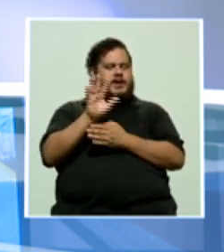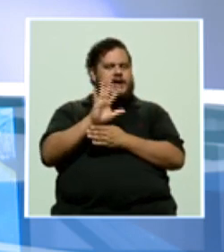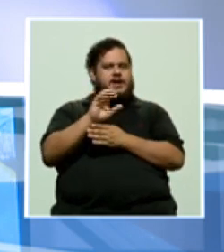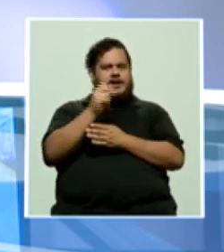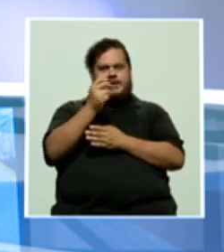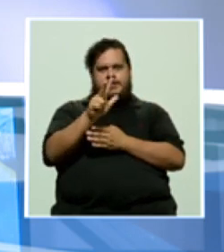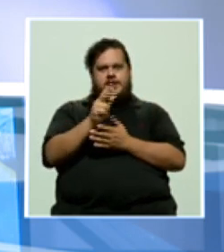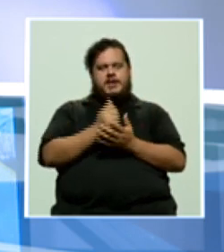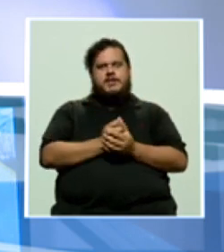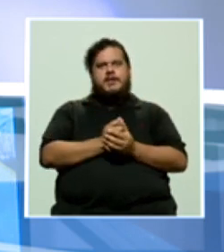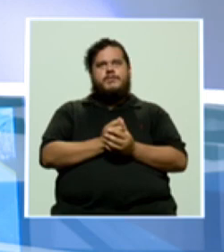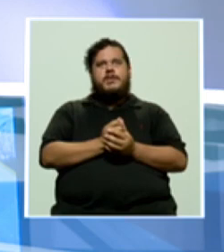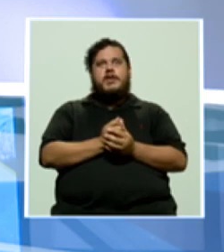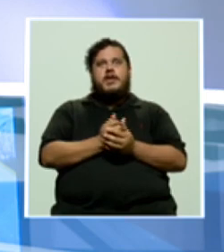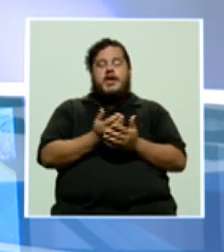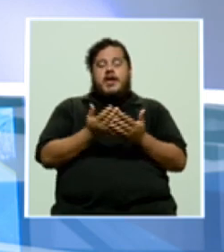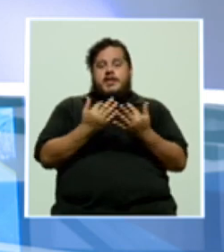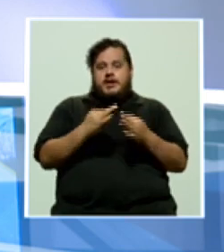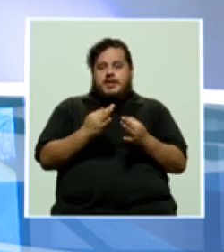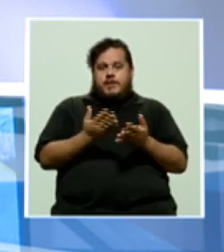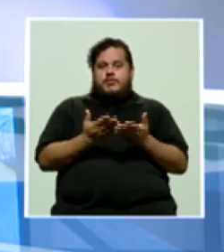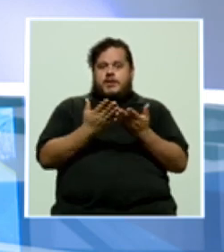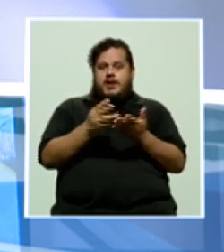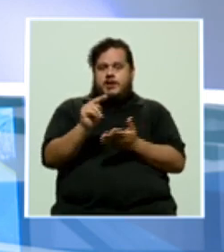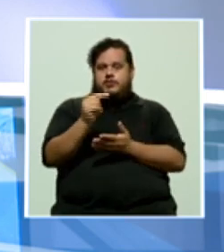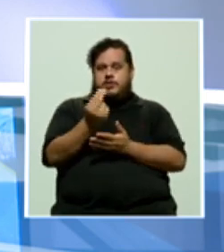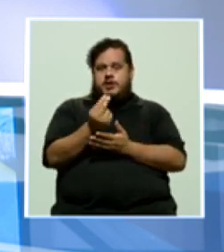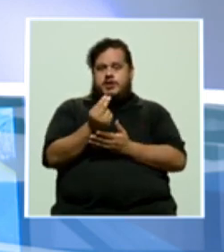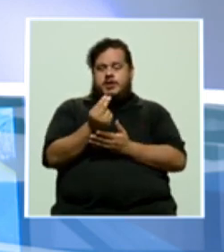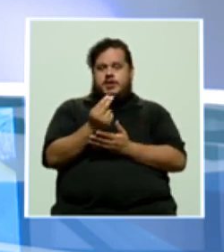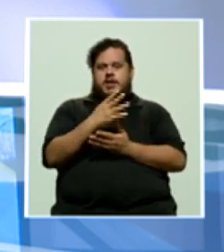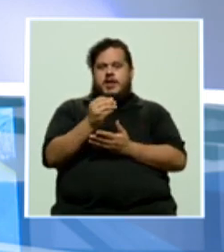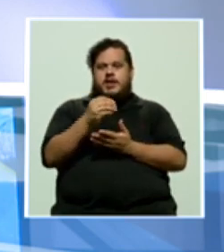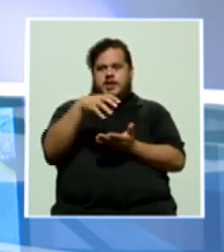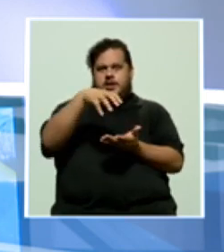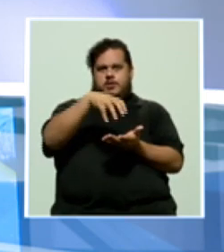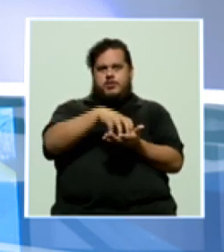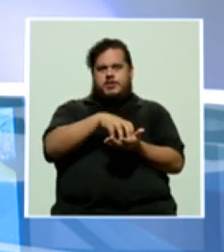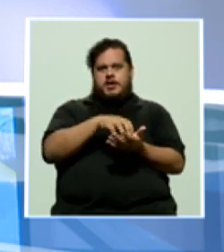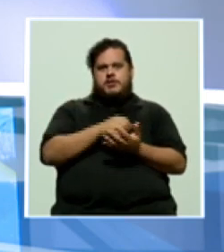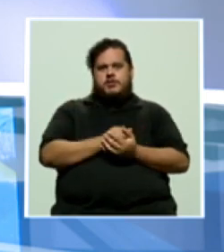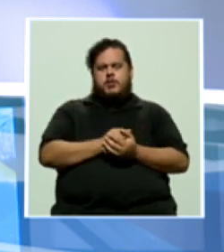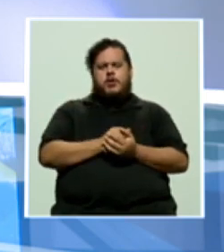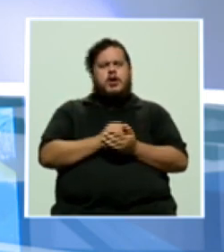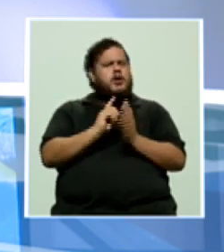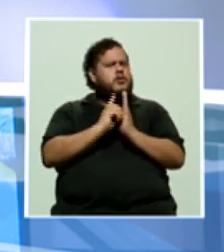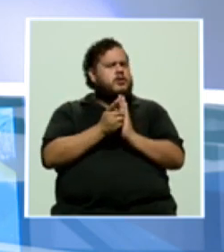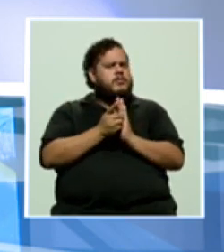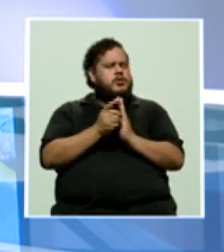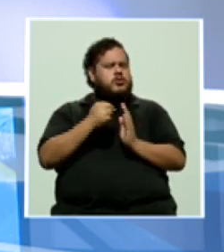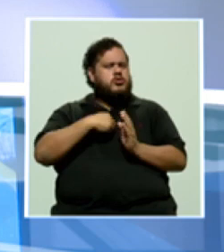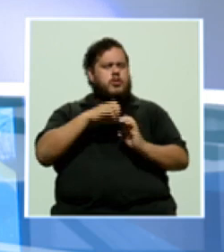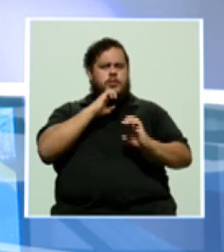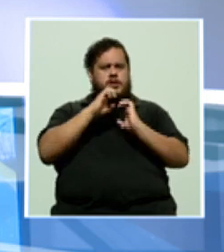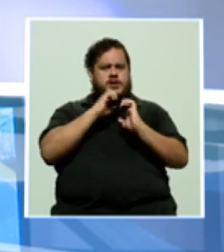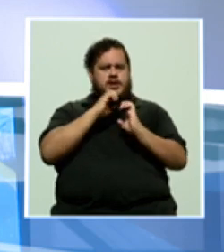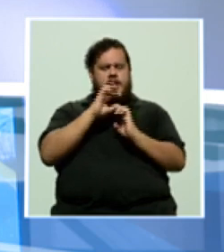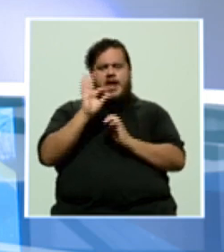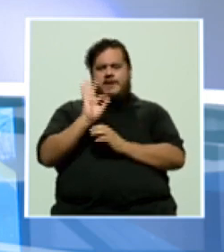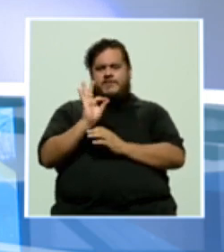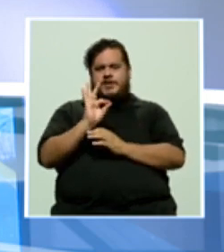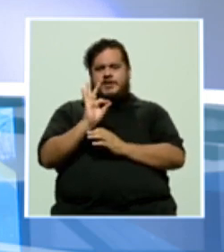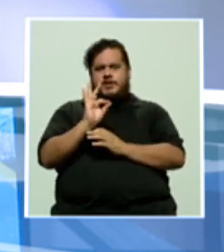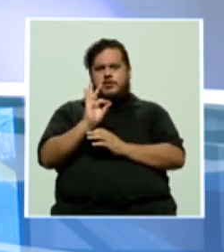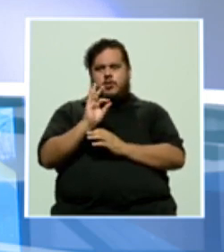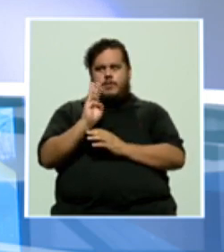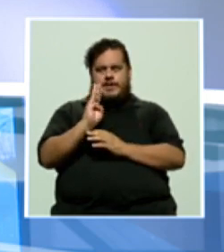13. Intentamos darle noticias y contexto. En unos minutos voy a entrevistar a Francesco